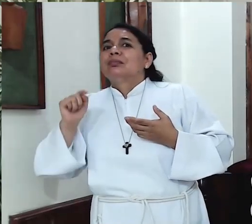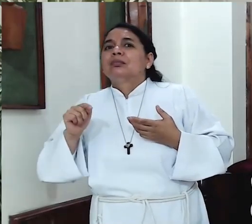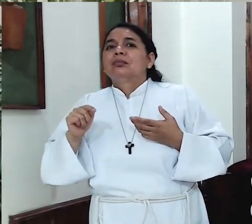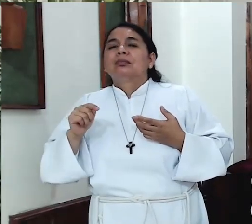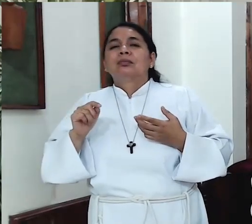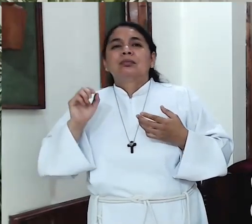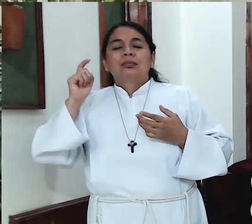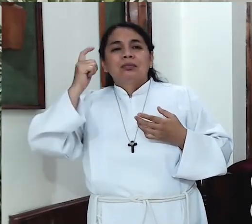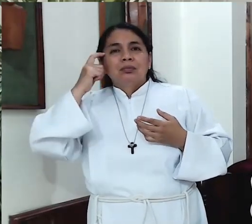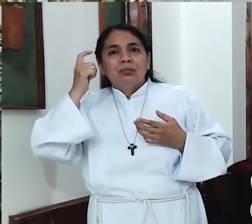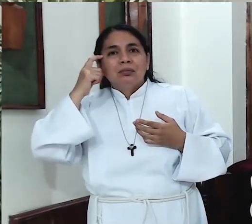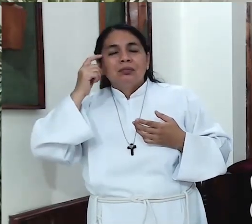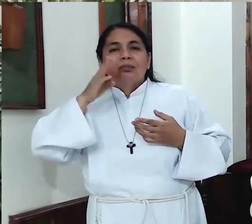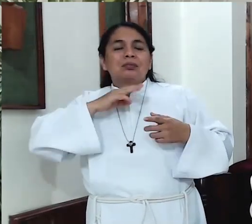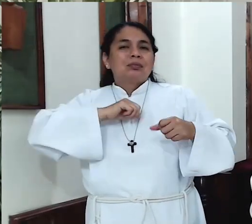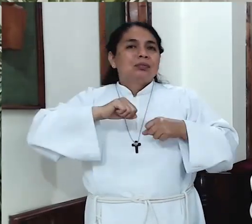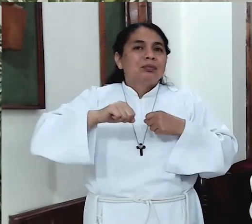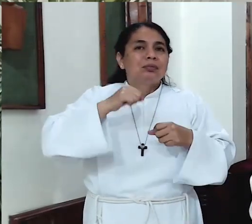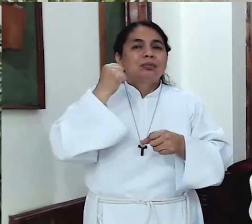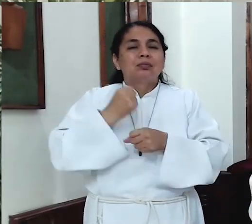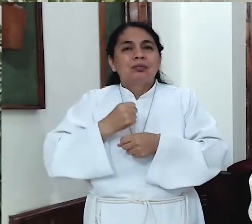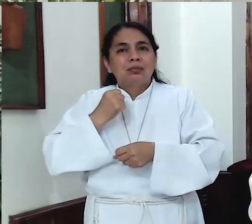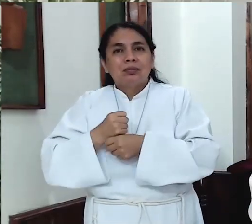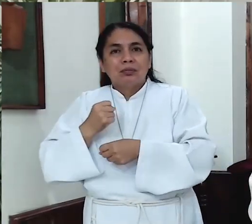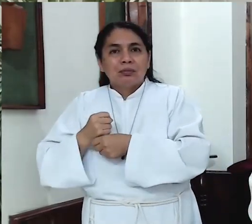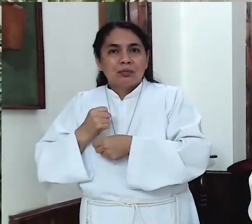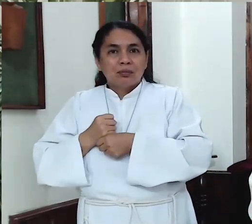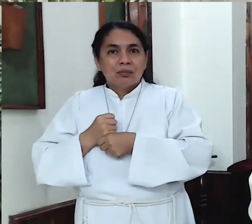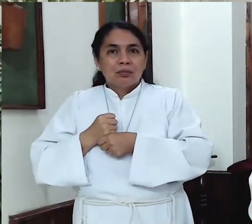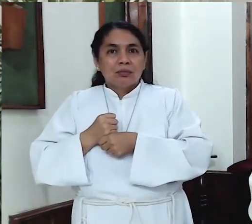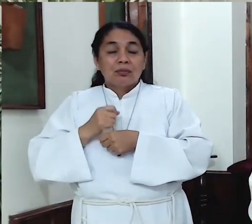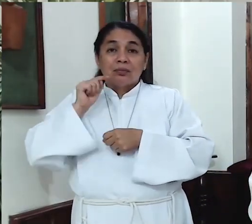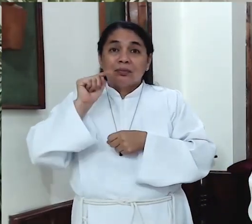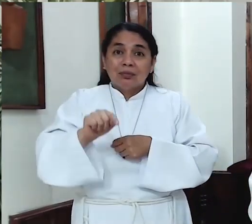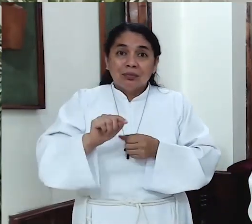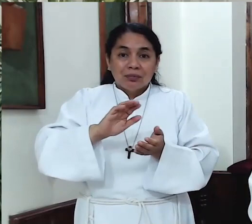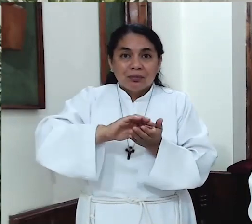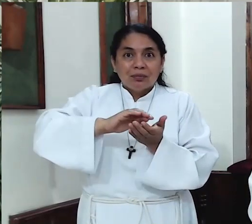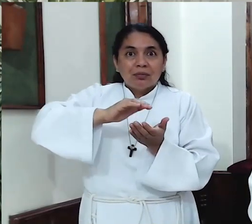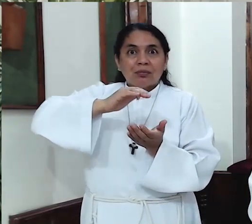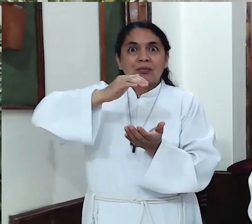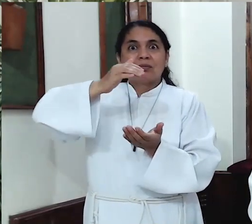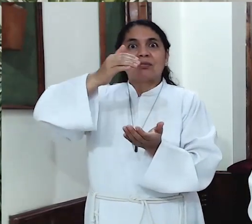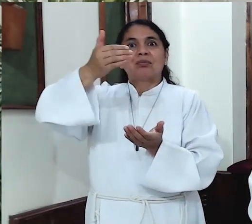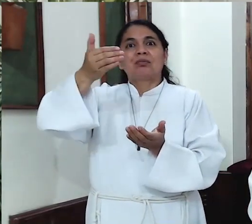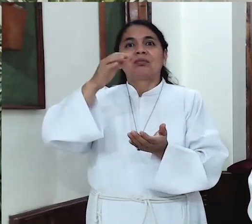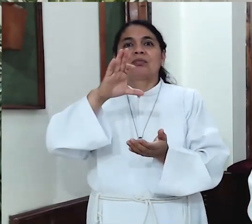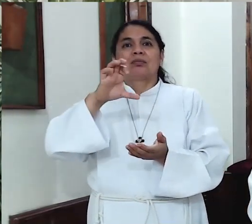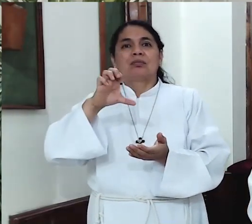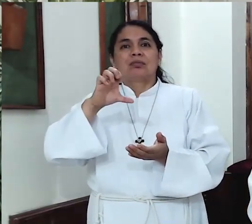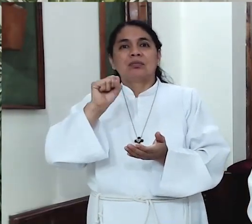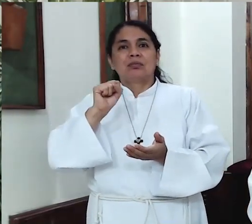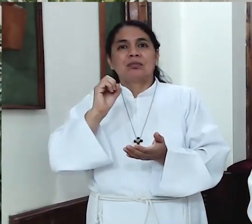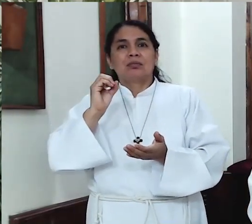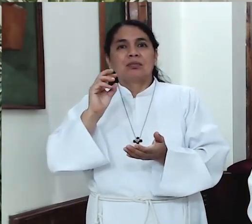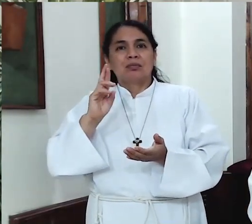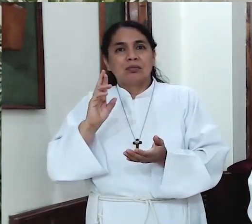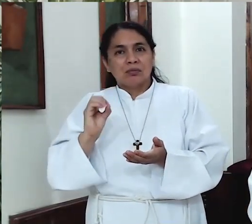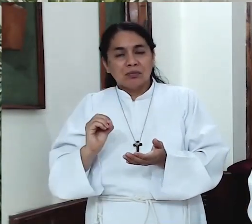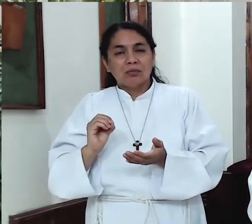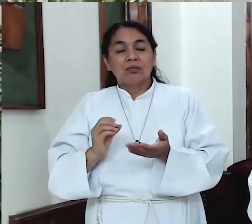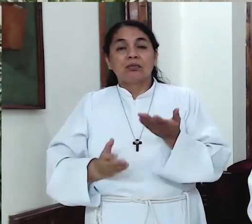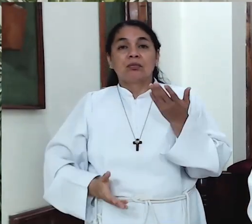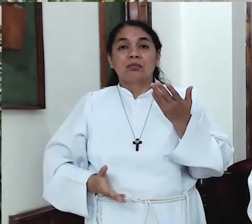vivimos, pensamos, luchamos, trabajamos. ¿Cuál es el tesoro? Y podríamos comenzar a